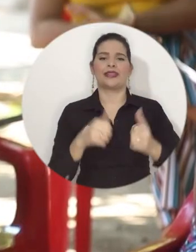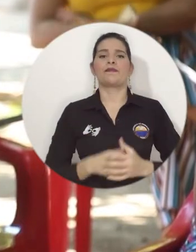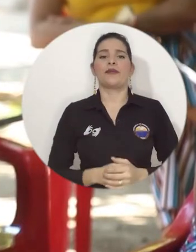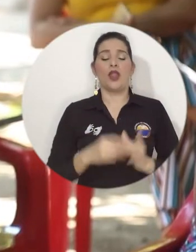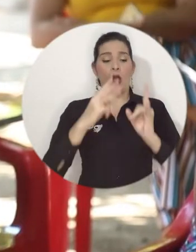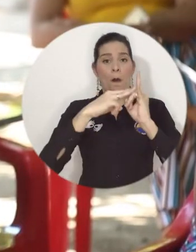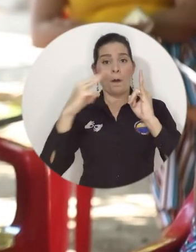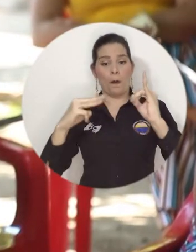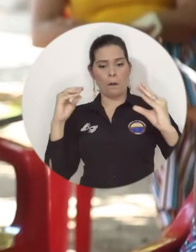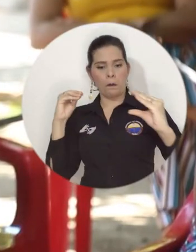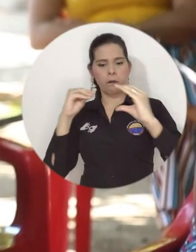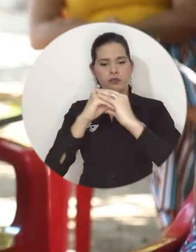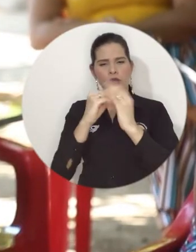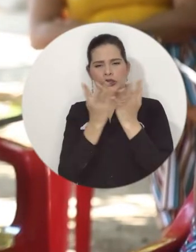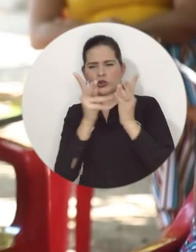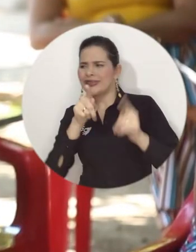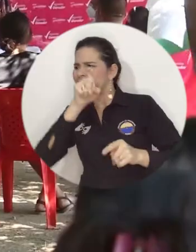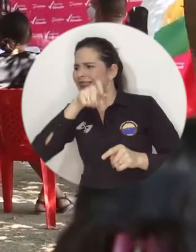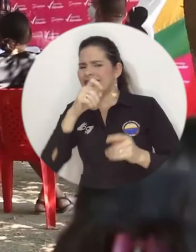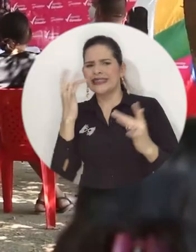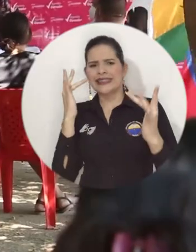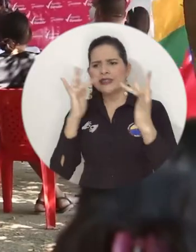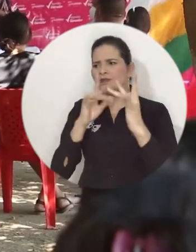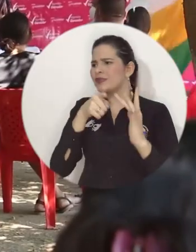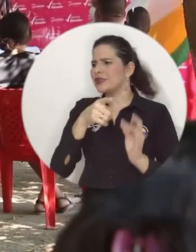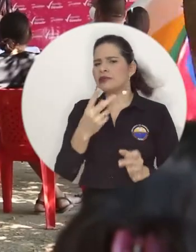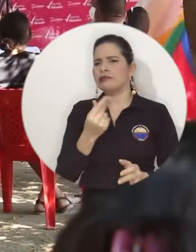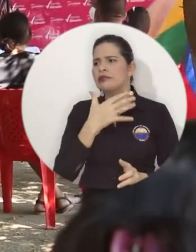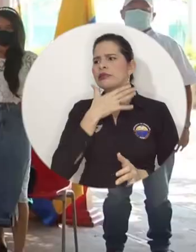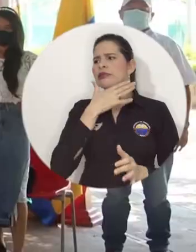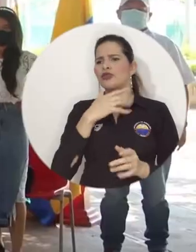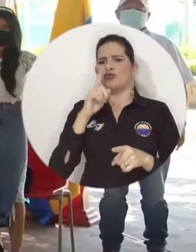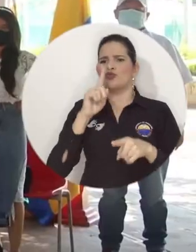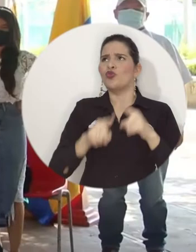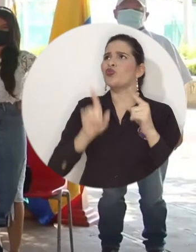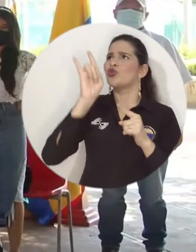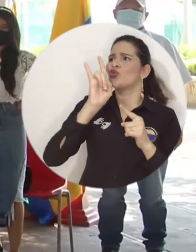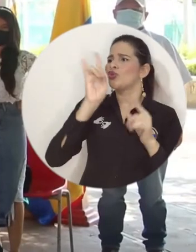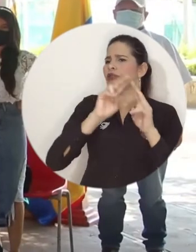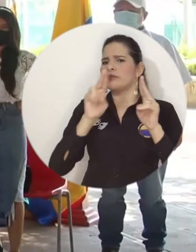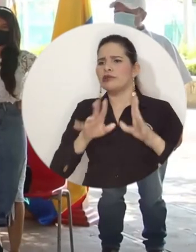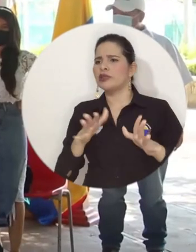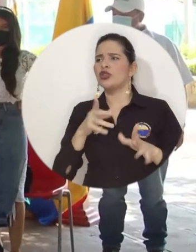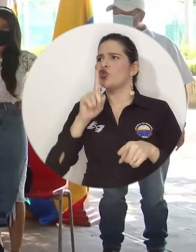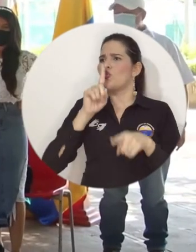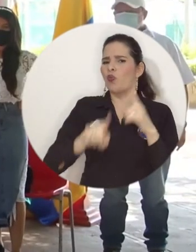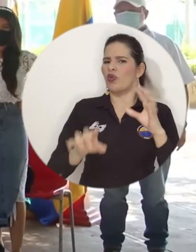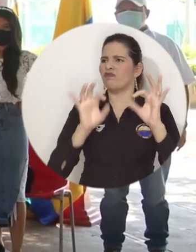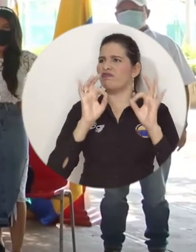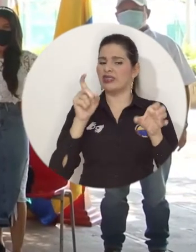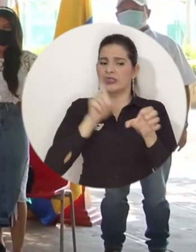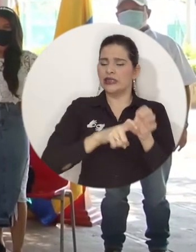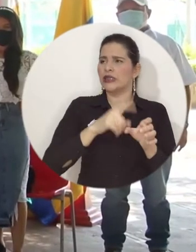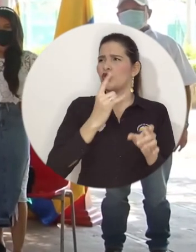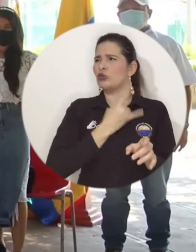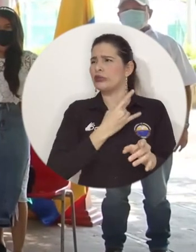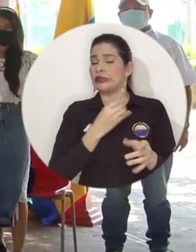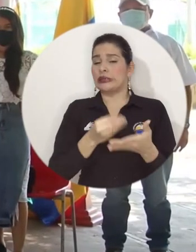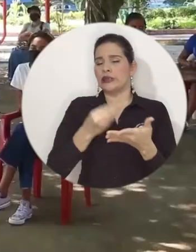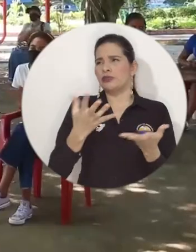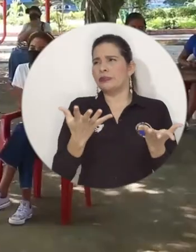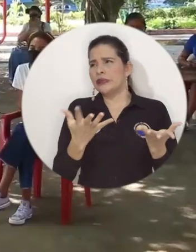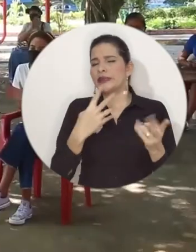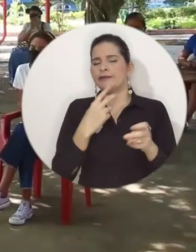buenas para esas personas, para mí también. De hecho, voy a aprovecharlo al máximo y pues dar mis clases con